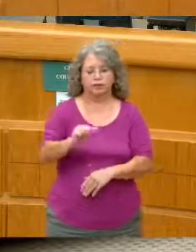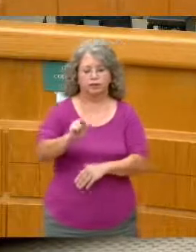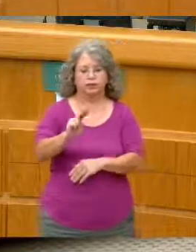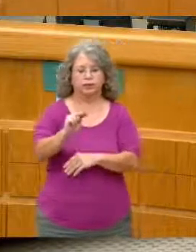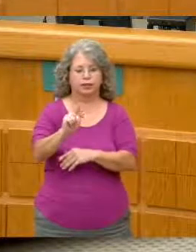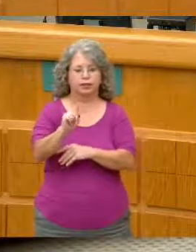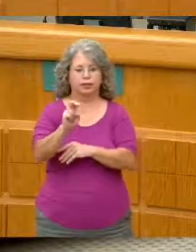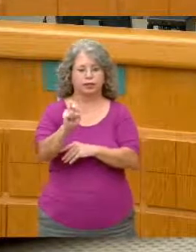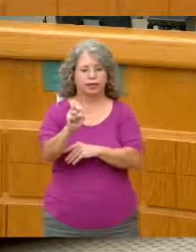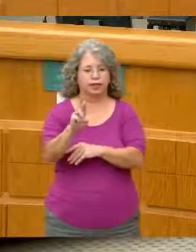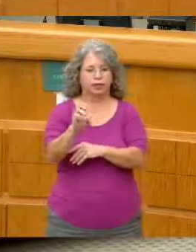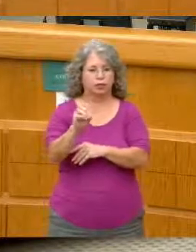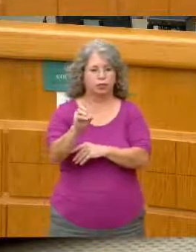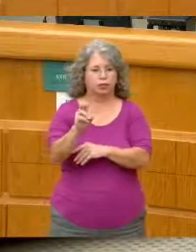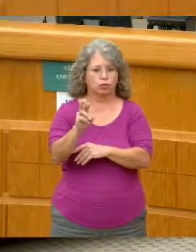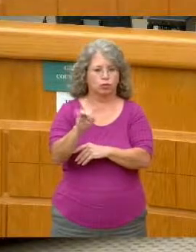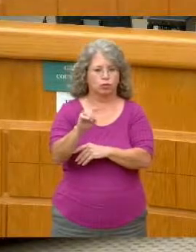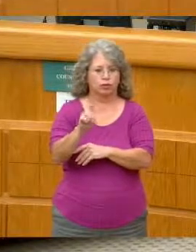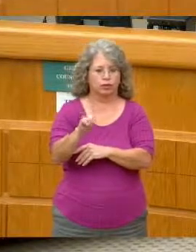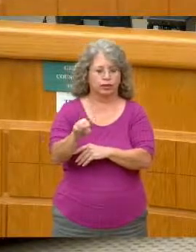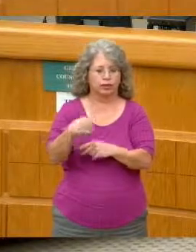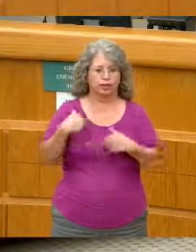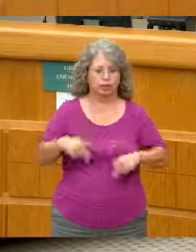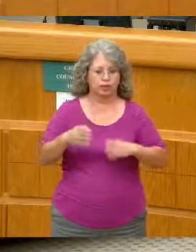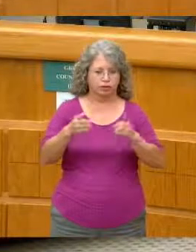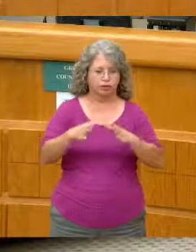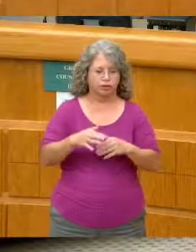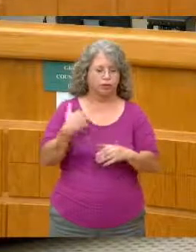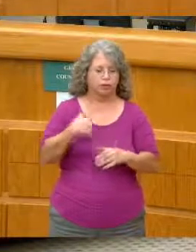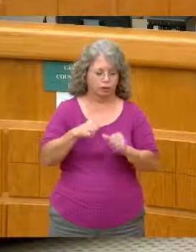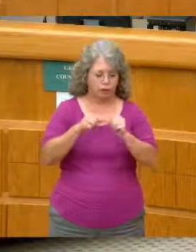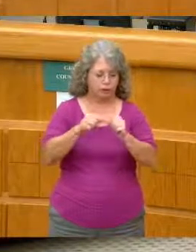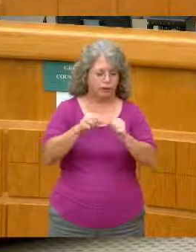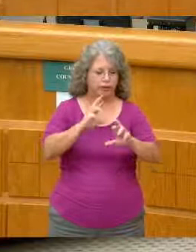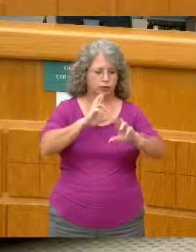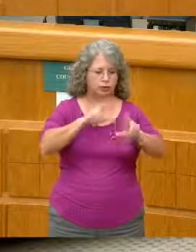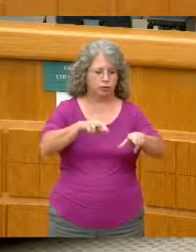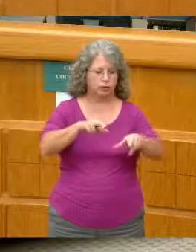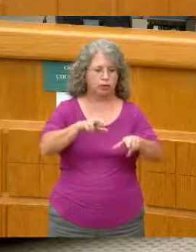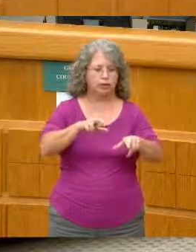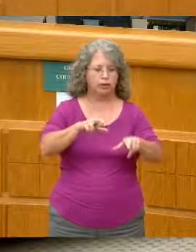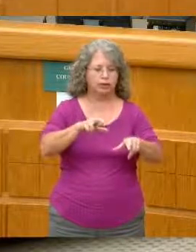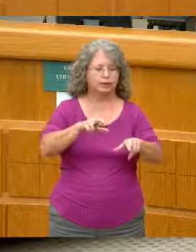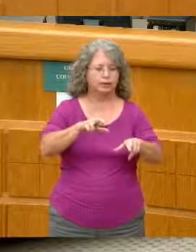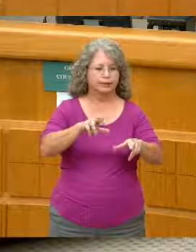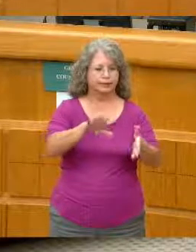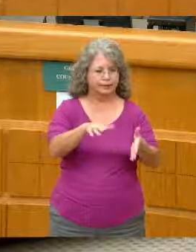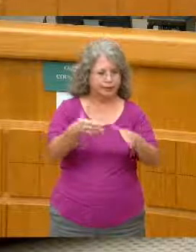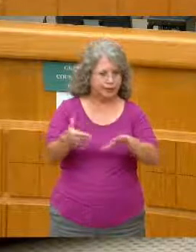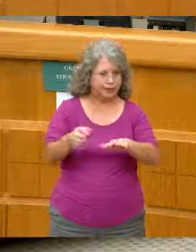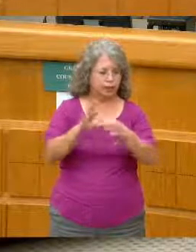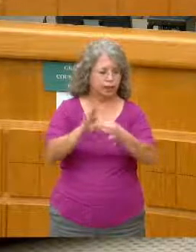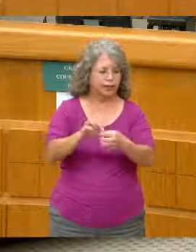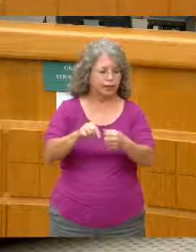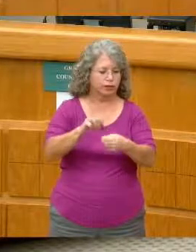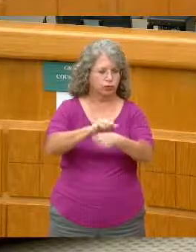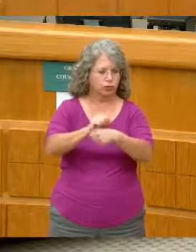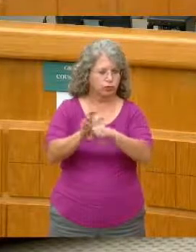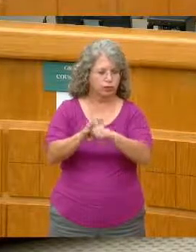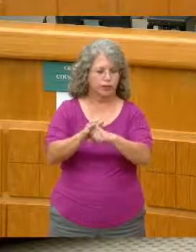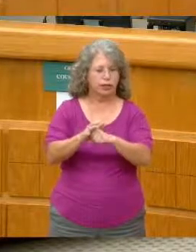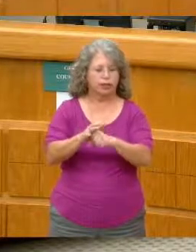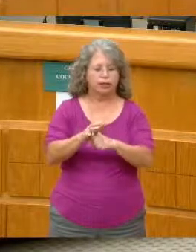Good afternoon, Annette Rodriguez, Health Director. We continue to report COVID-19 related deaths. Today, my